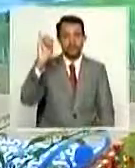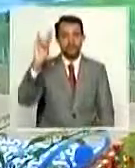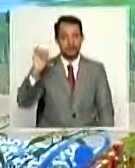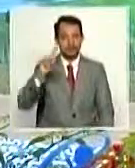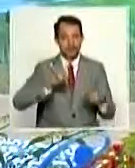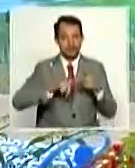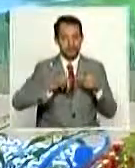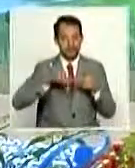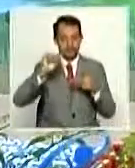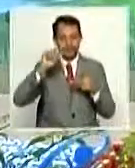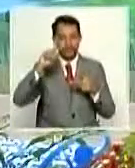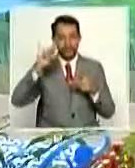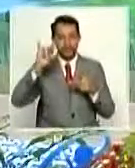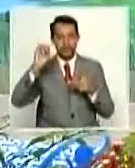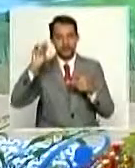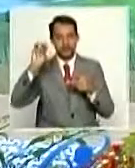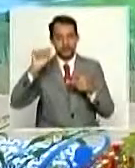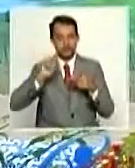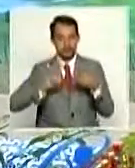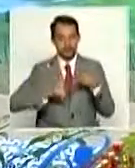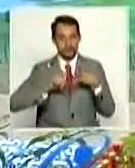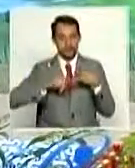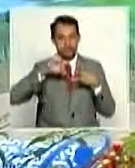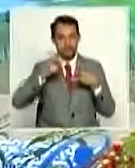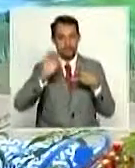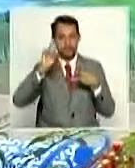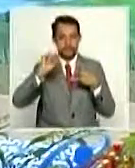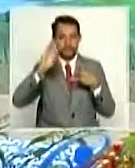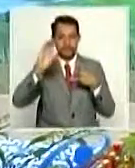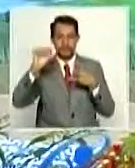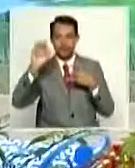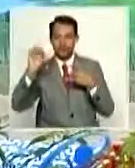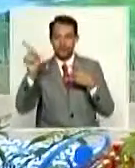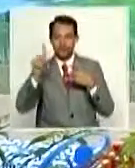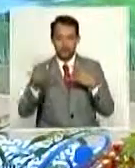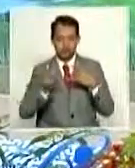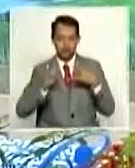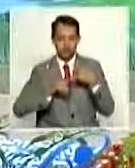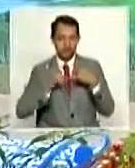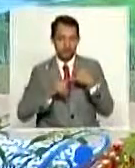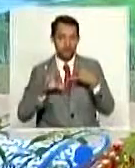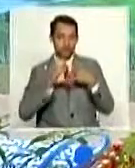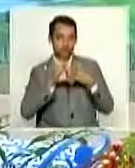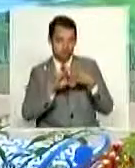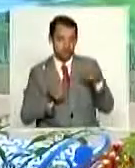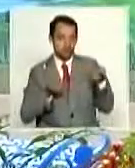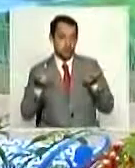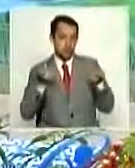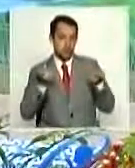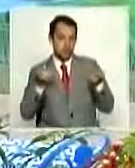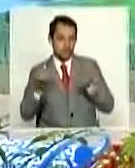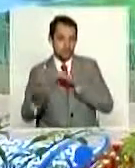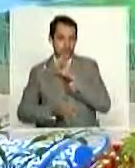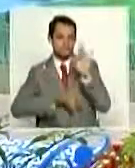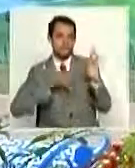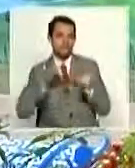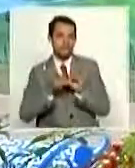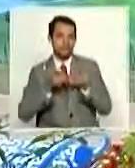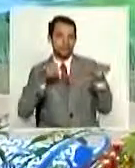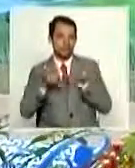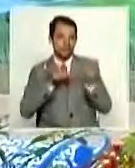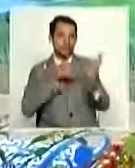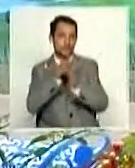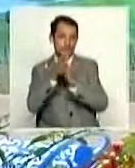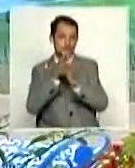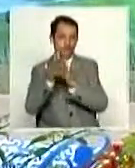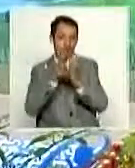doctora Adriana Maya y con el doctor Juan Carlos Monsalve, quienes coordinan esta parte de odontología, y poder contar varios